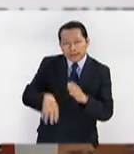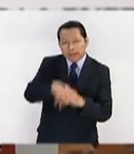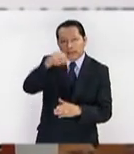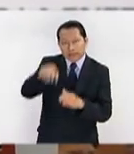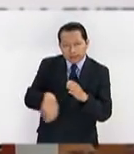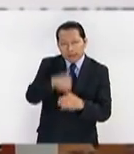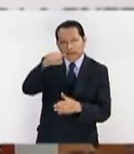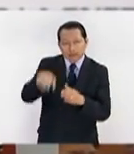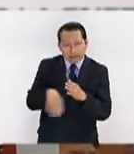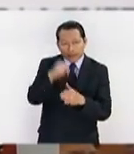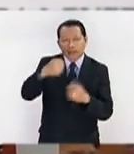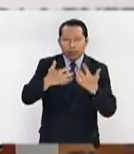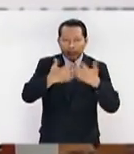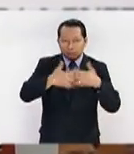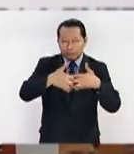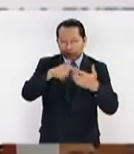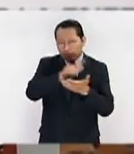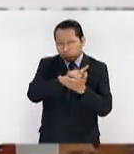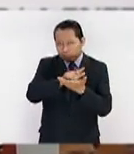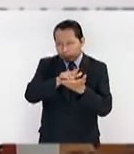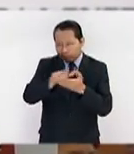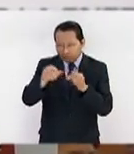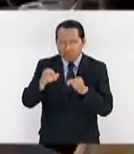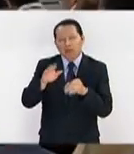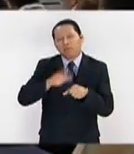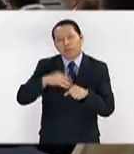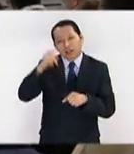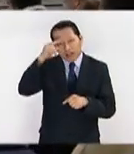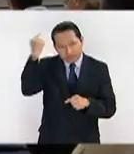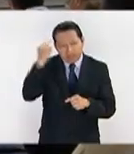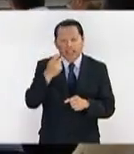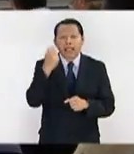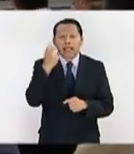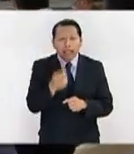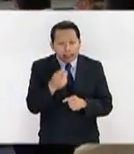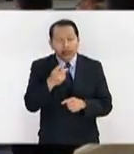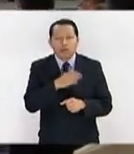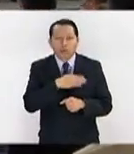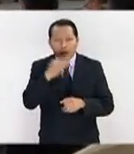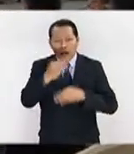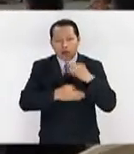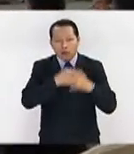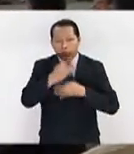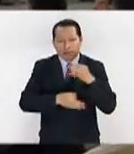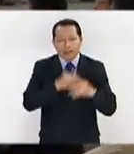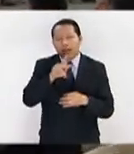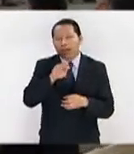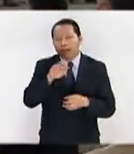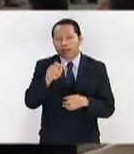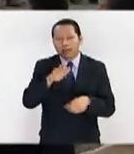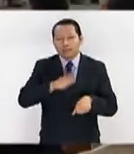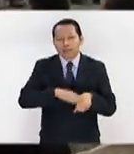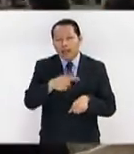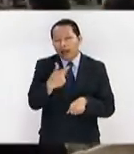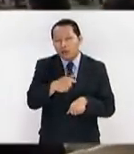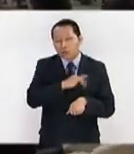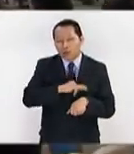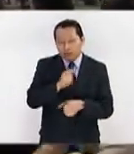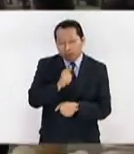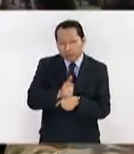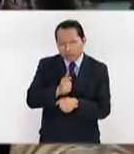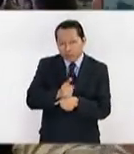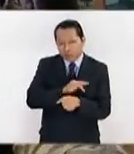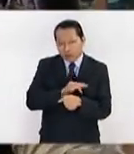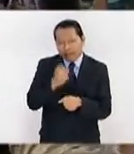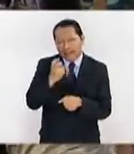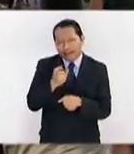este yacimiento de manera más fácil. De tal suerte que esta es una muy buena noticia. Pemex se vuelve más rico a partir del descubrimiento